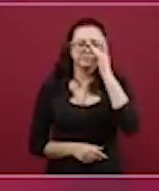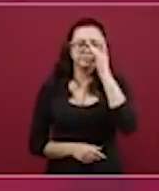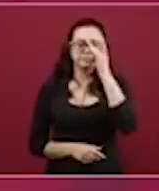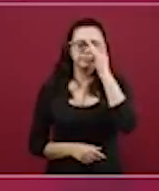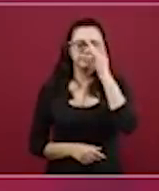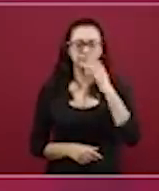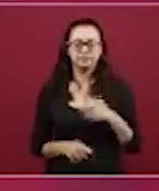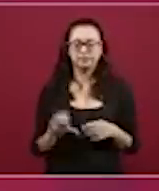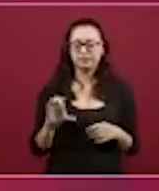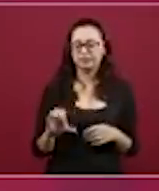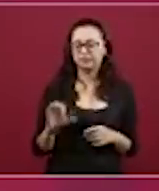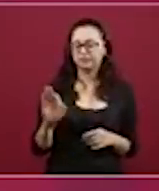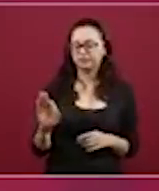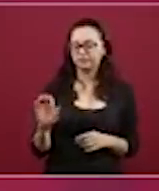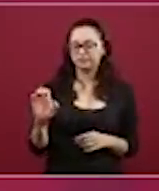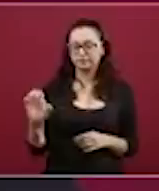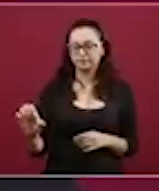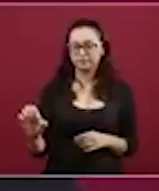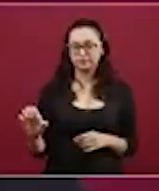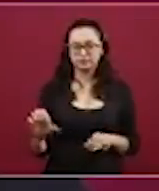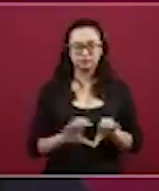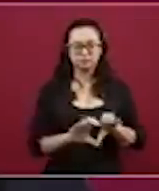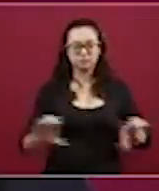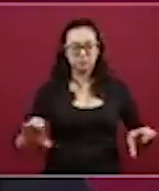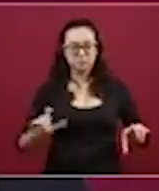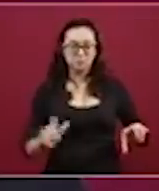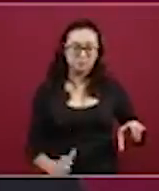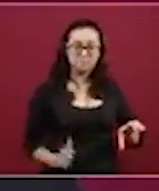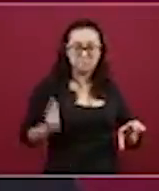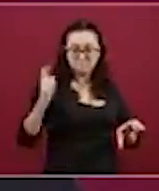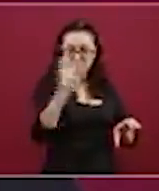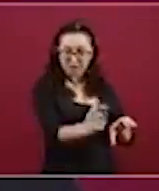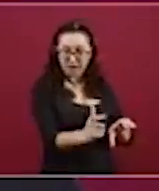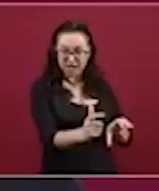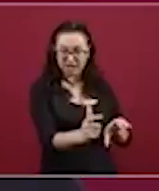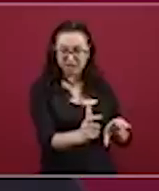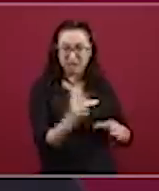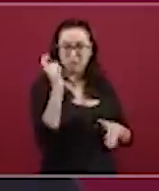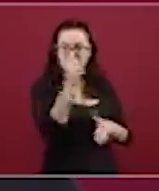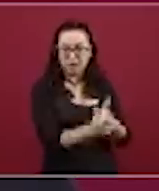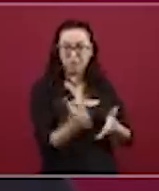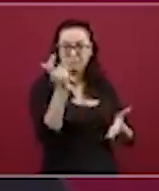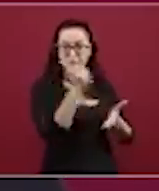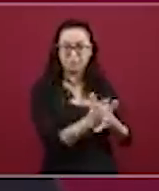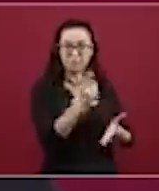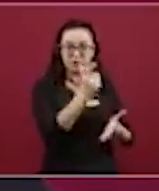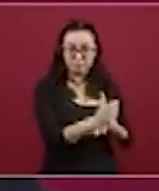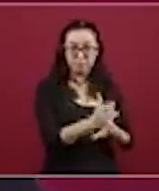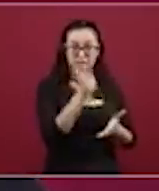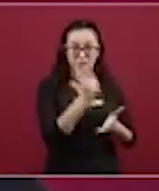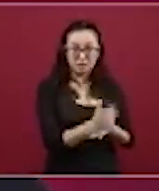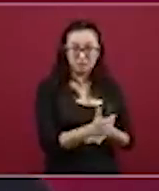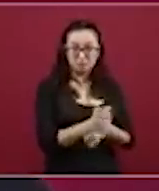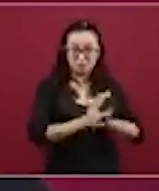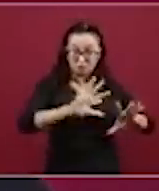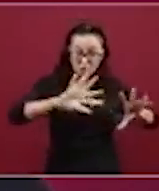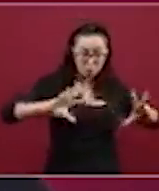la Comisión Federal los gasoductos y no pasan a ser